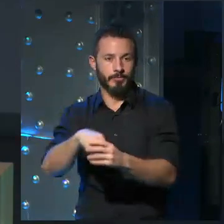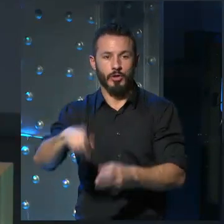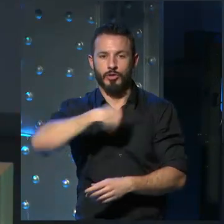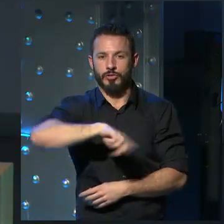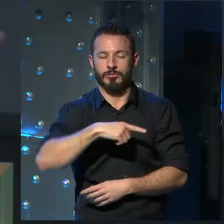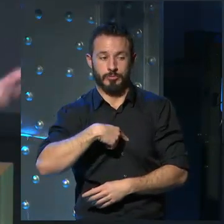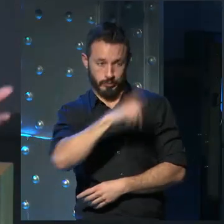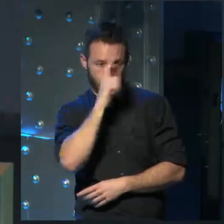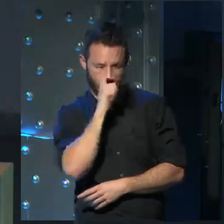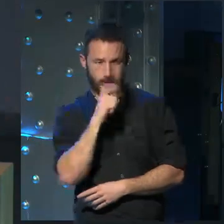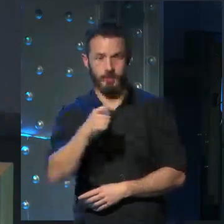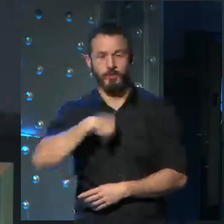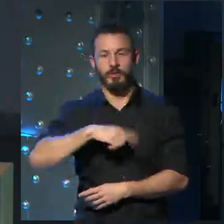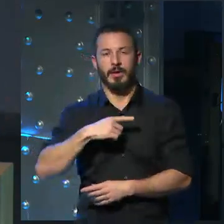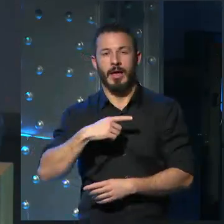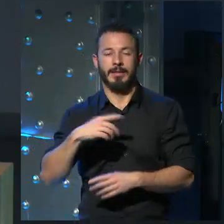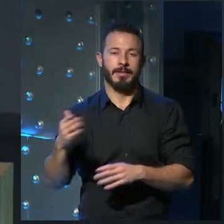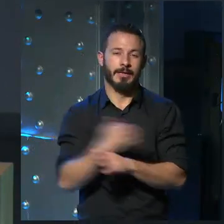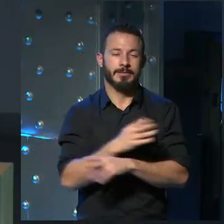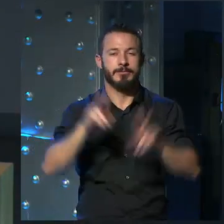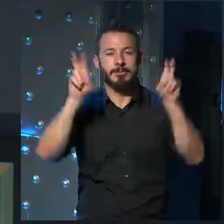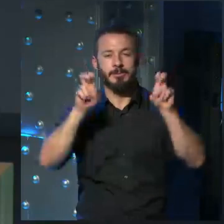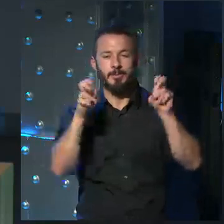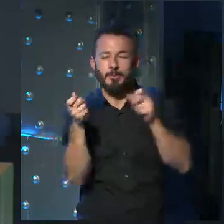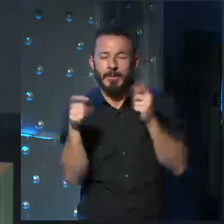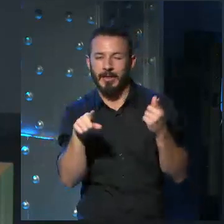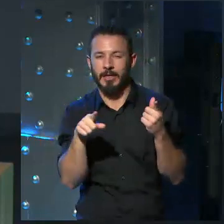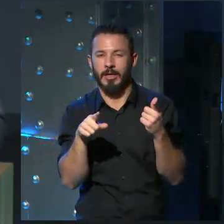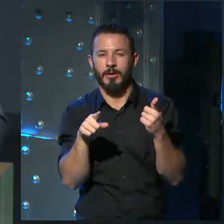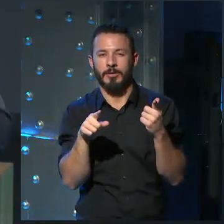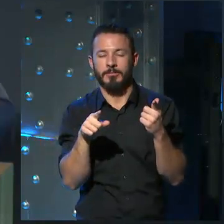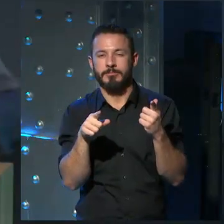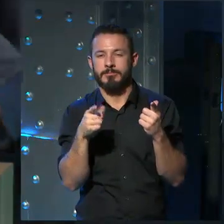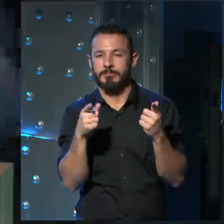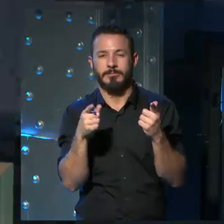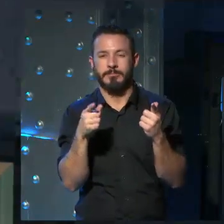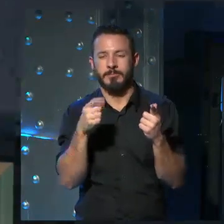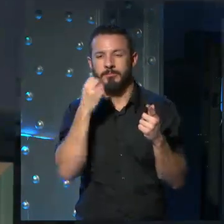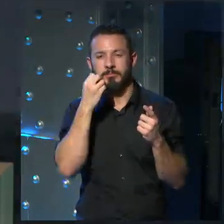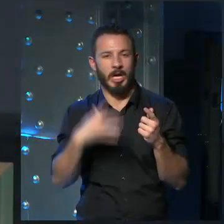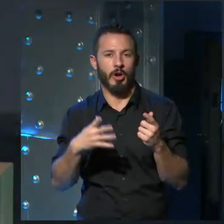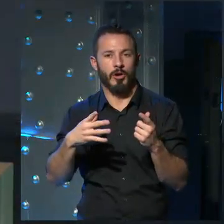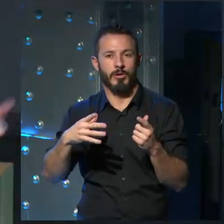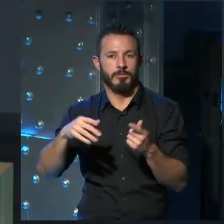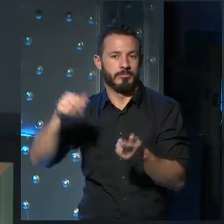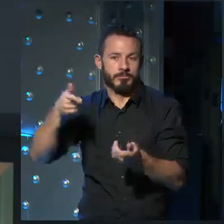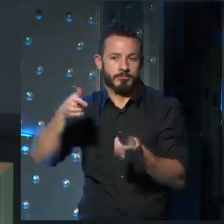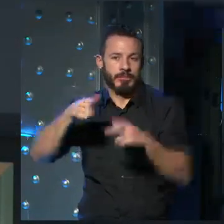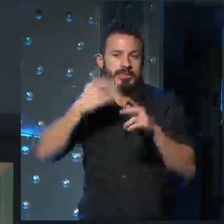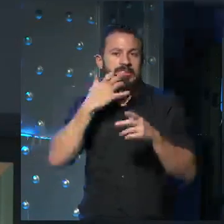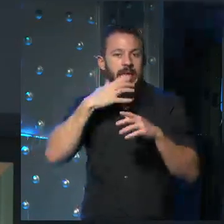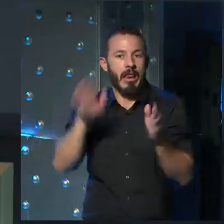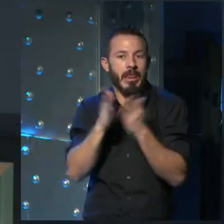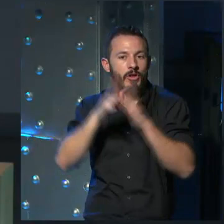queríamos un título, teníamos otro muy parecido y un día dijimos, pues mira, va de Smart Cities porque no lo llamamos Smart Cities y ya